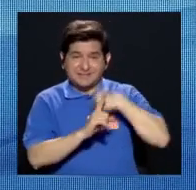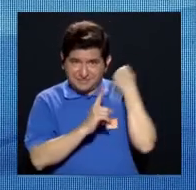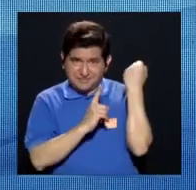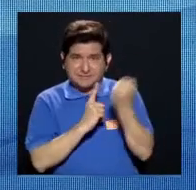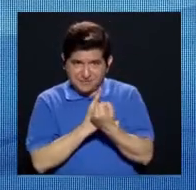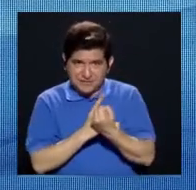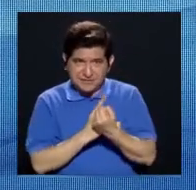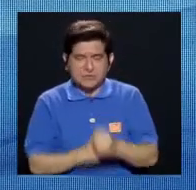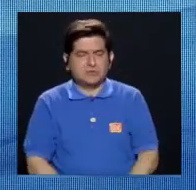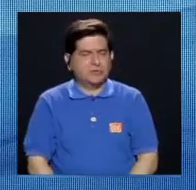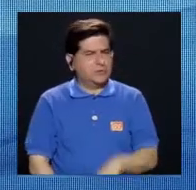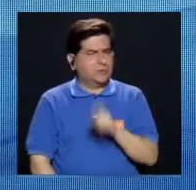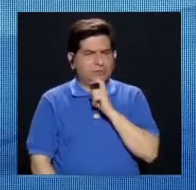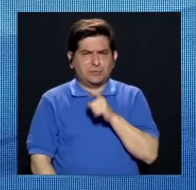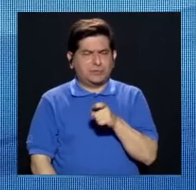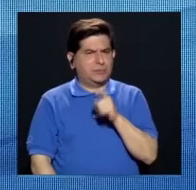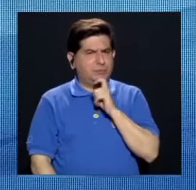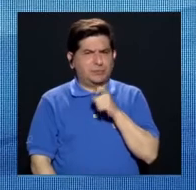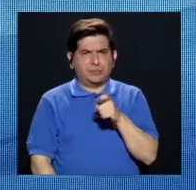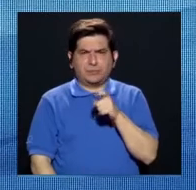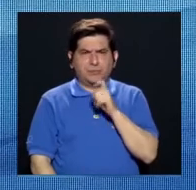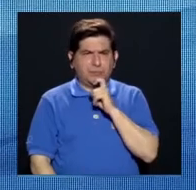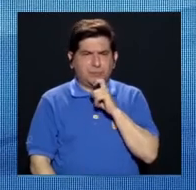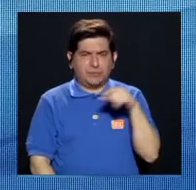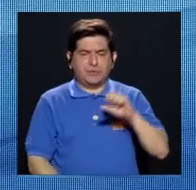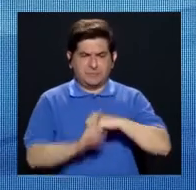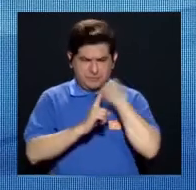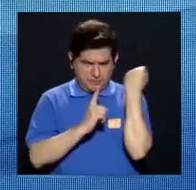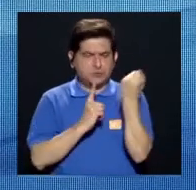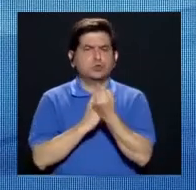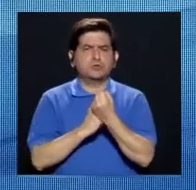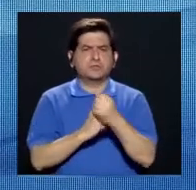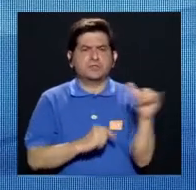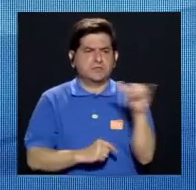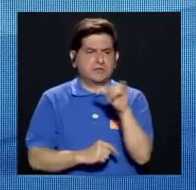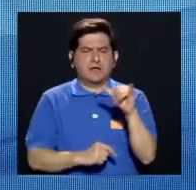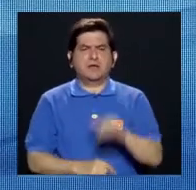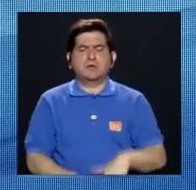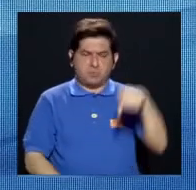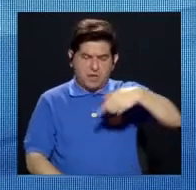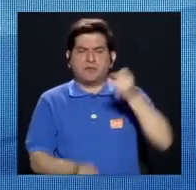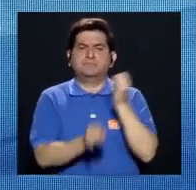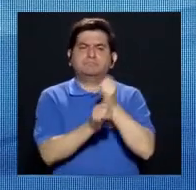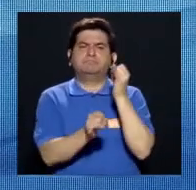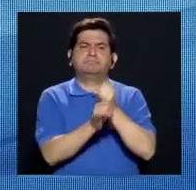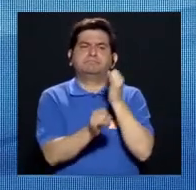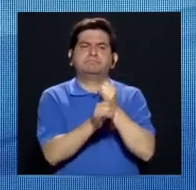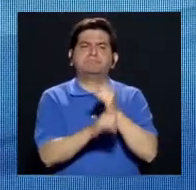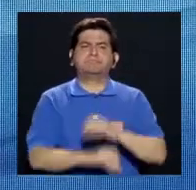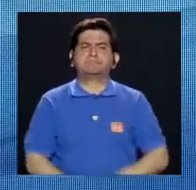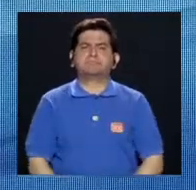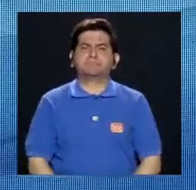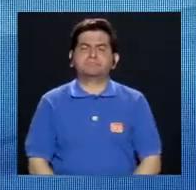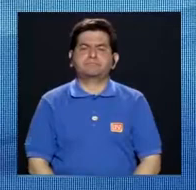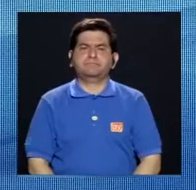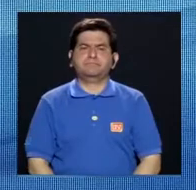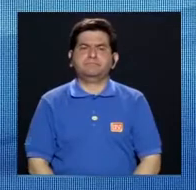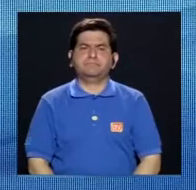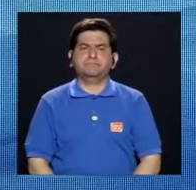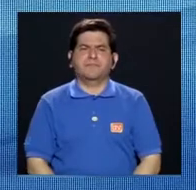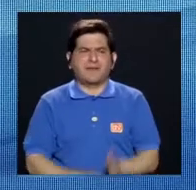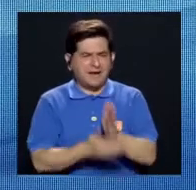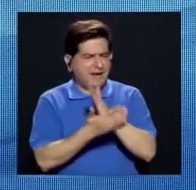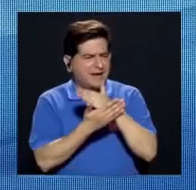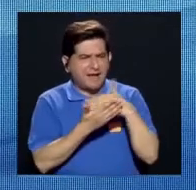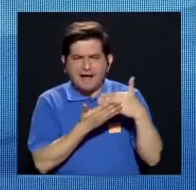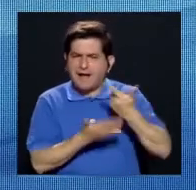situación crítica para nuestra sociedad y también para nuestra institución. Entonces,